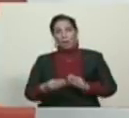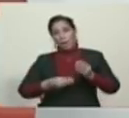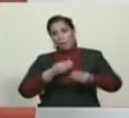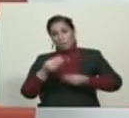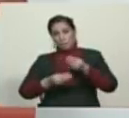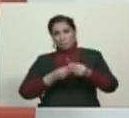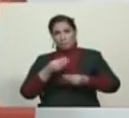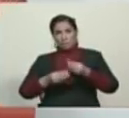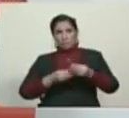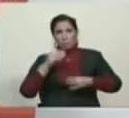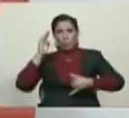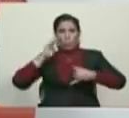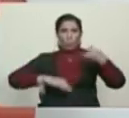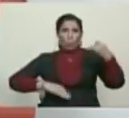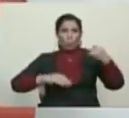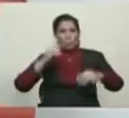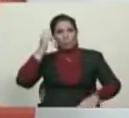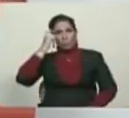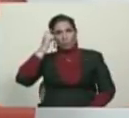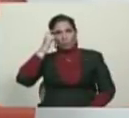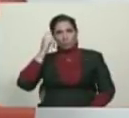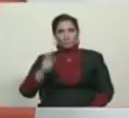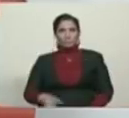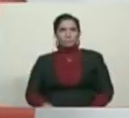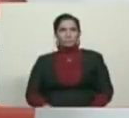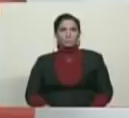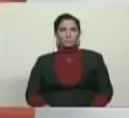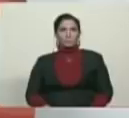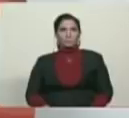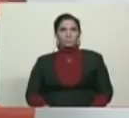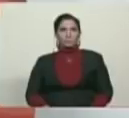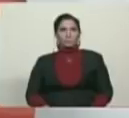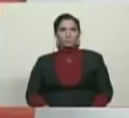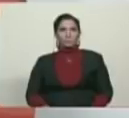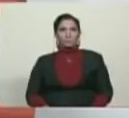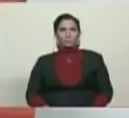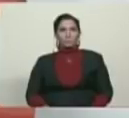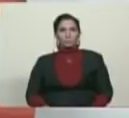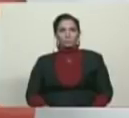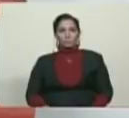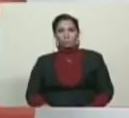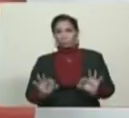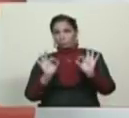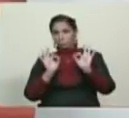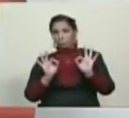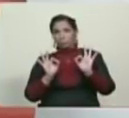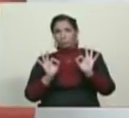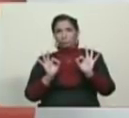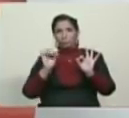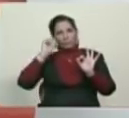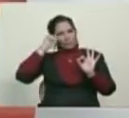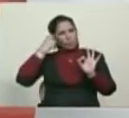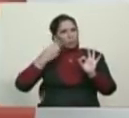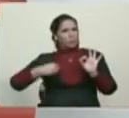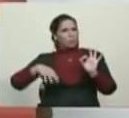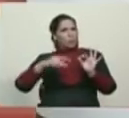realizando en los últimos días, en los últimos momentos, ¿no? Recordemos de dónde